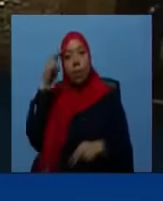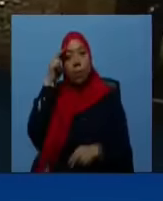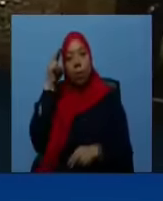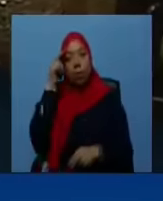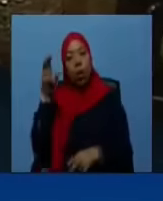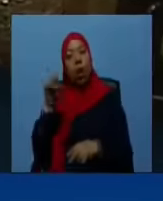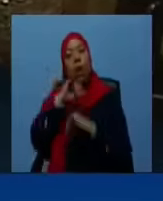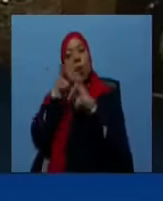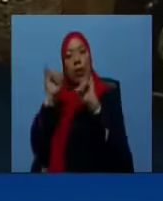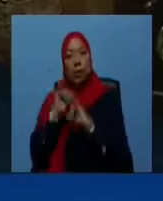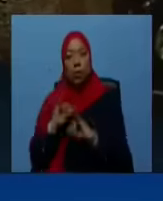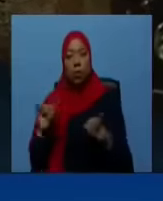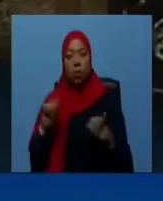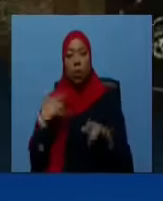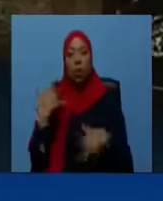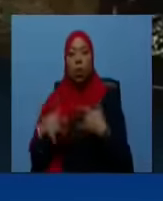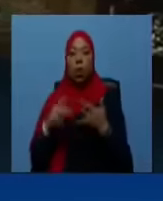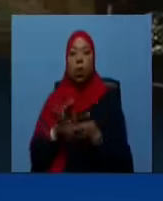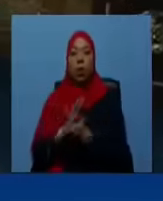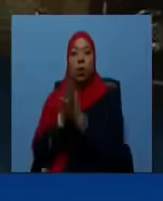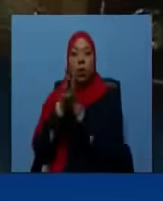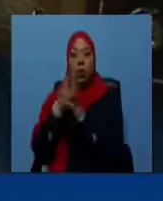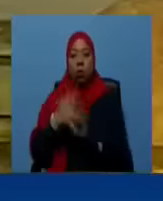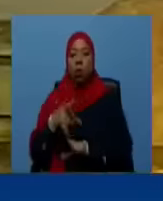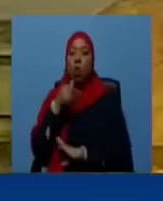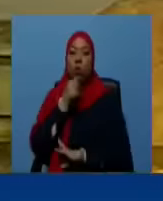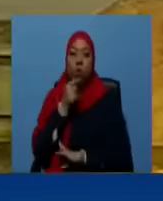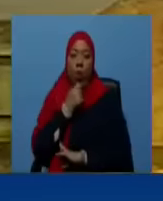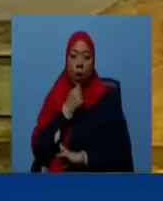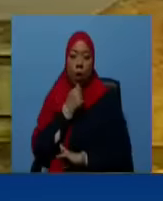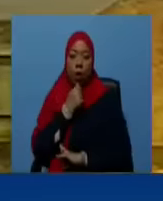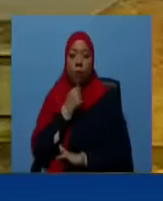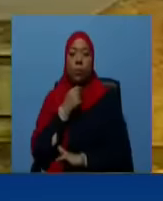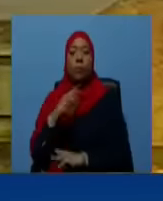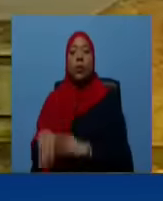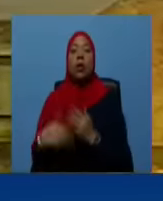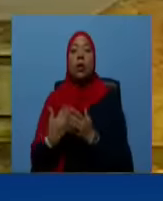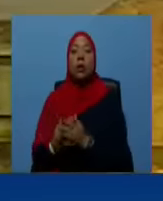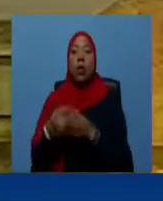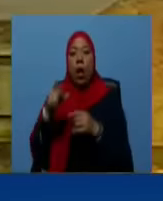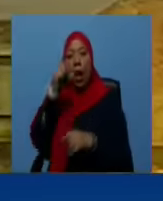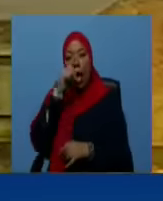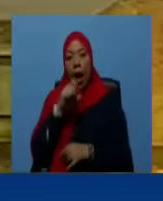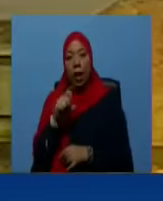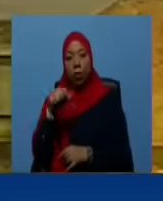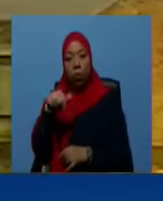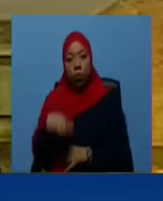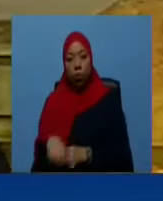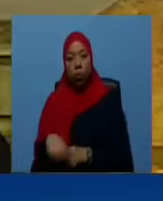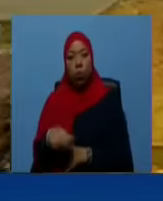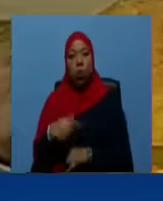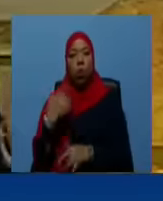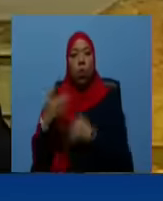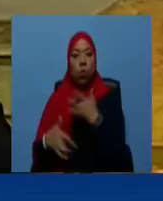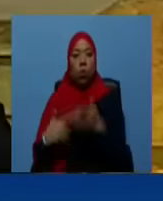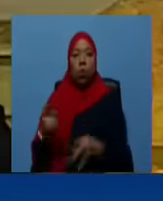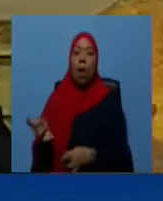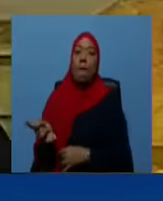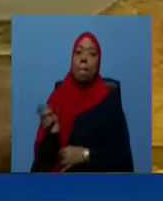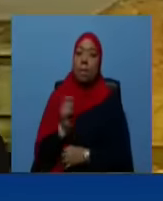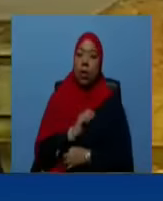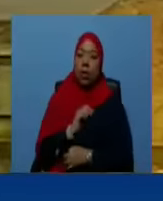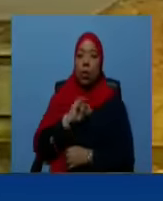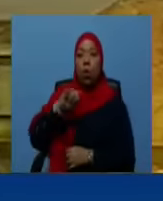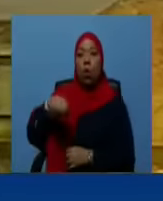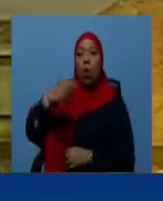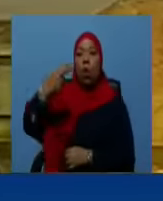con felicidad, hemos derrotado la hiperinflación y vamos a tener este año, como hemos tenido en los meses de